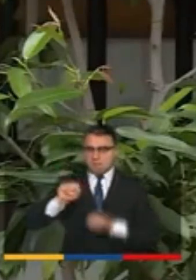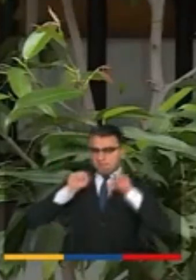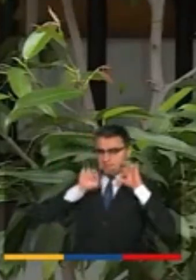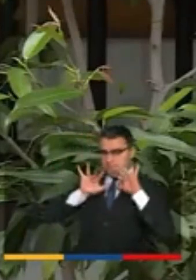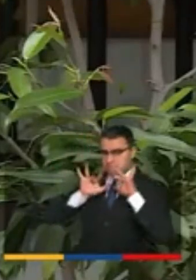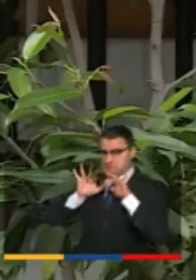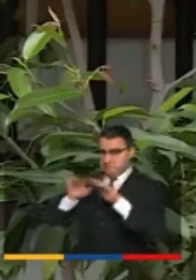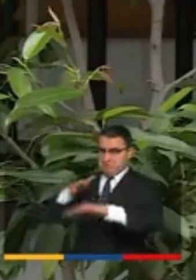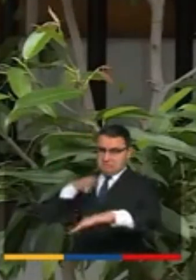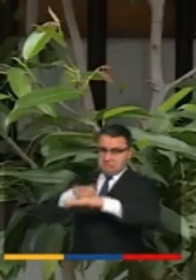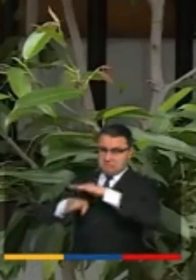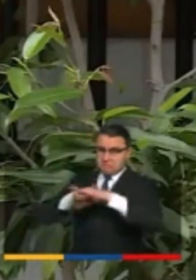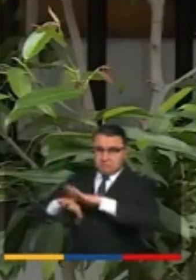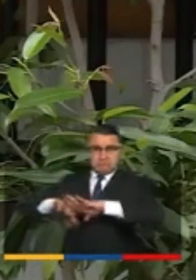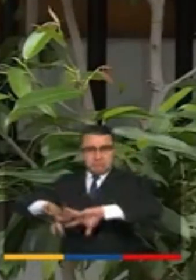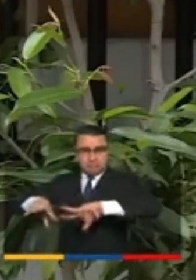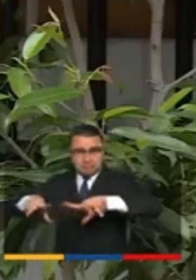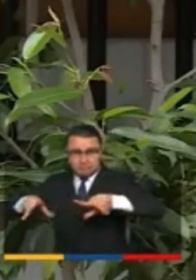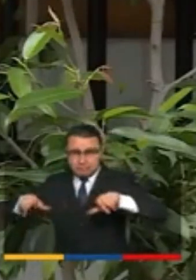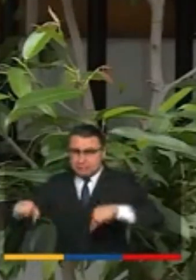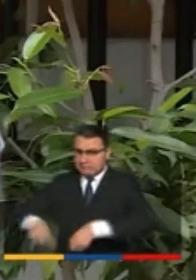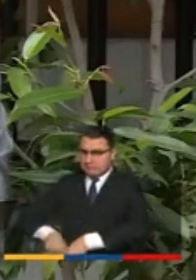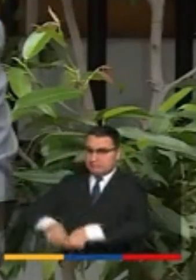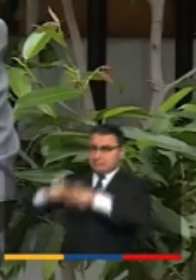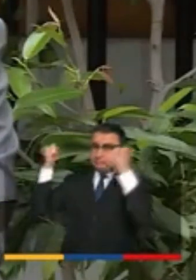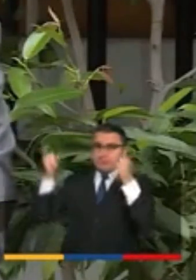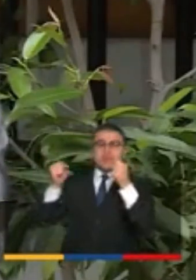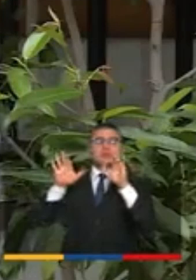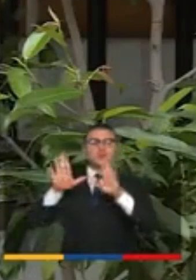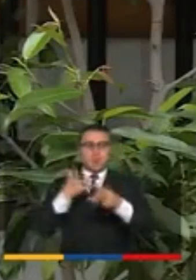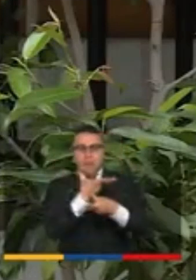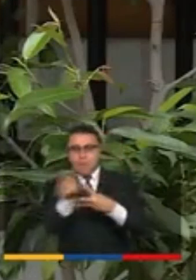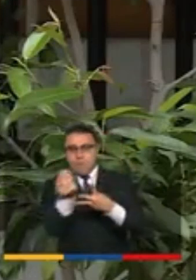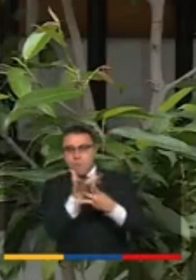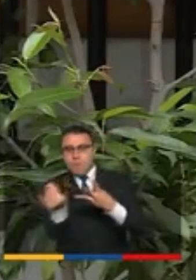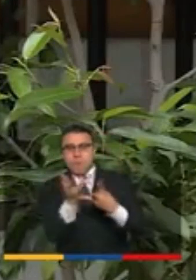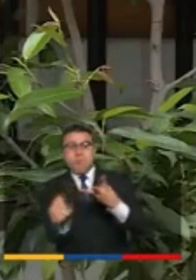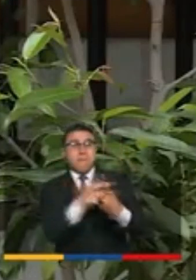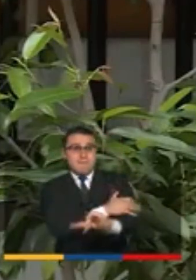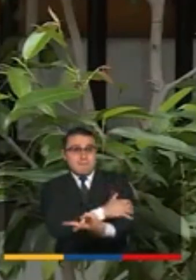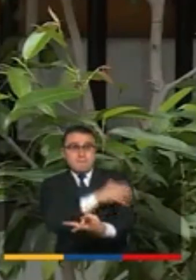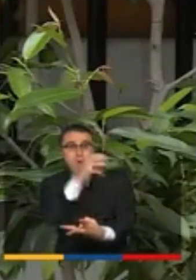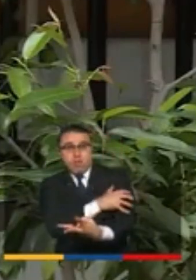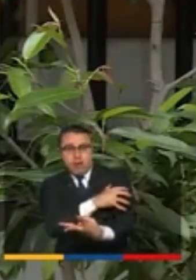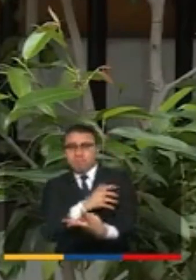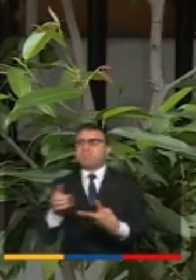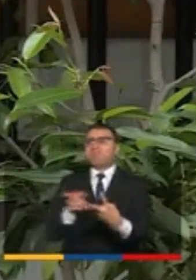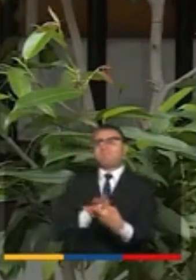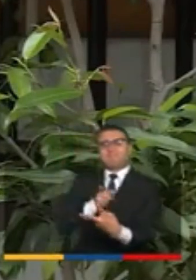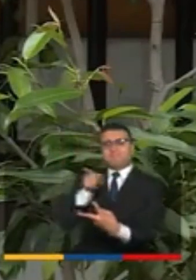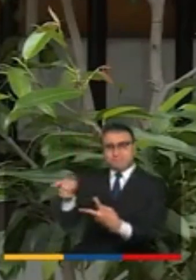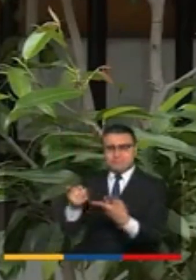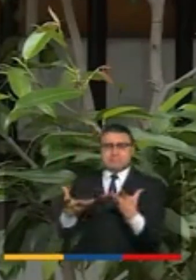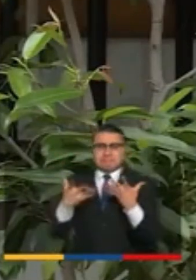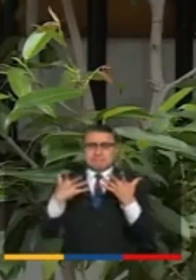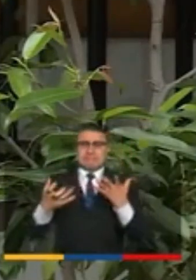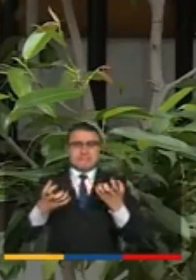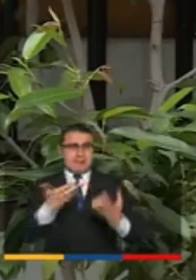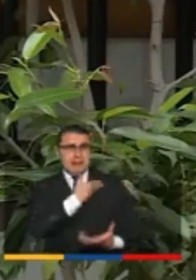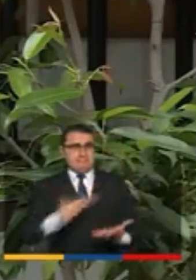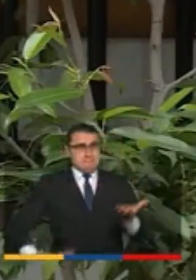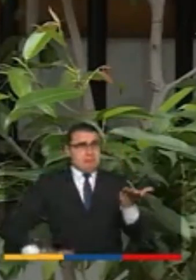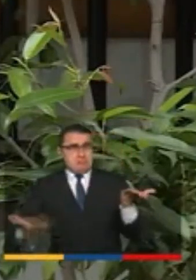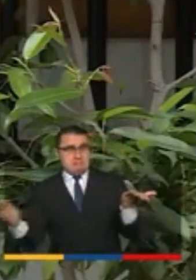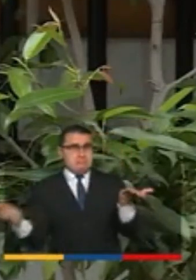destruyeron inmuebles de los tres poderes del Estado de Brasil en un claro intento por promover la ejecución de un golpe de Estado.